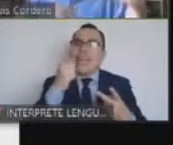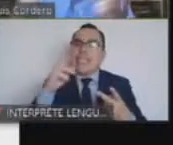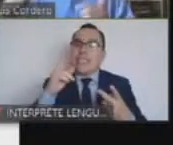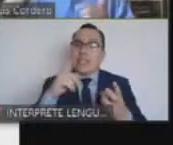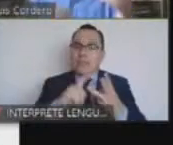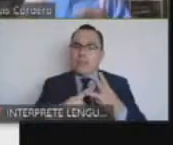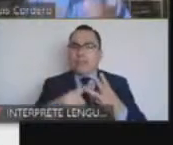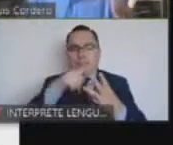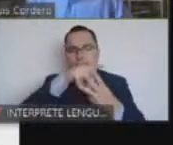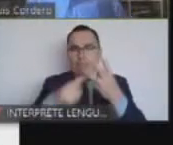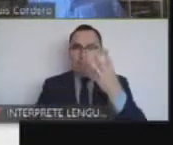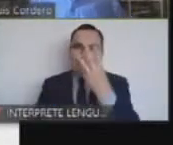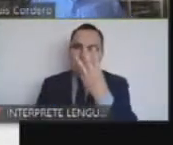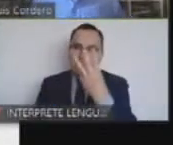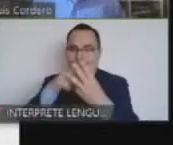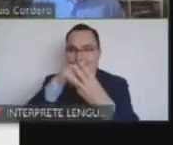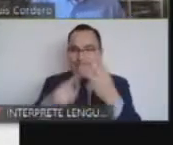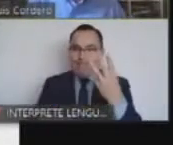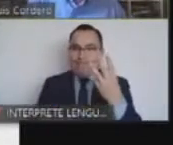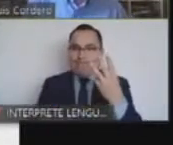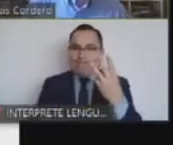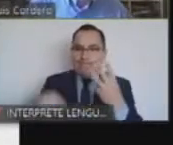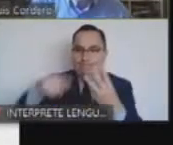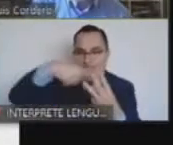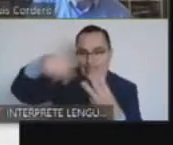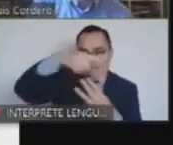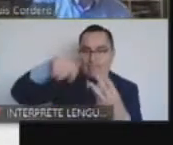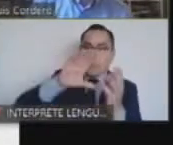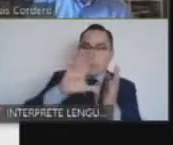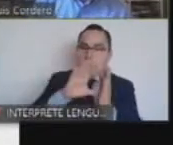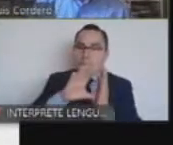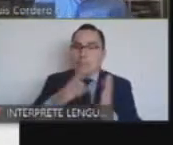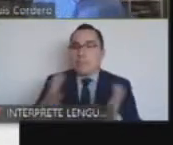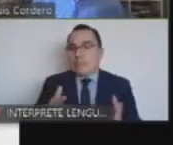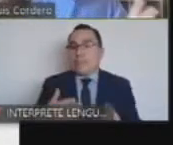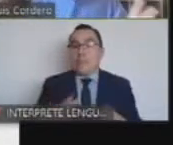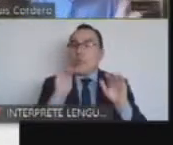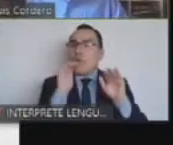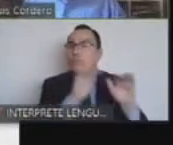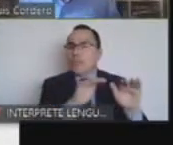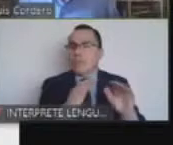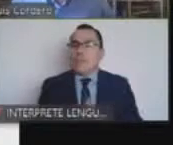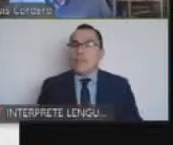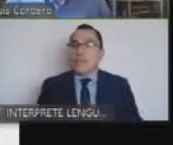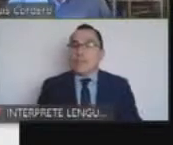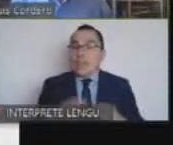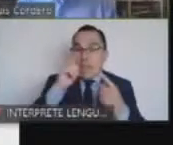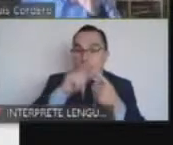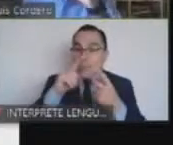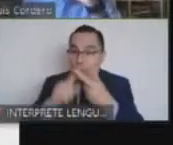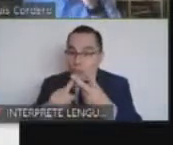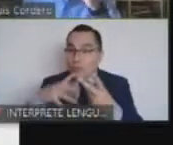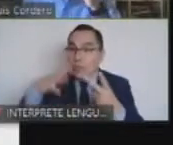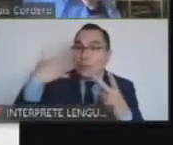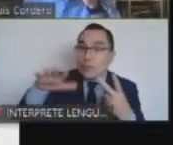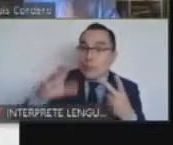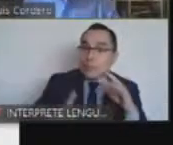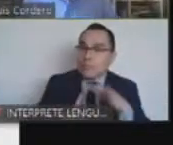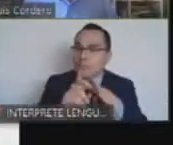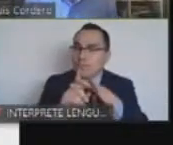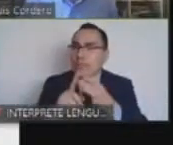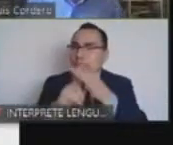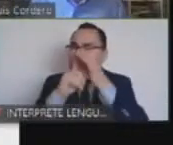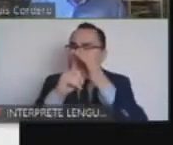de un año para otro en una sección del ranking o no. Esas dos consideraciones son bien relevantes porque probablemente